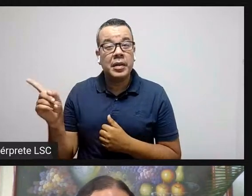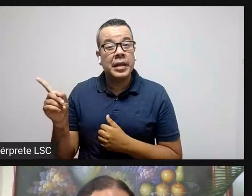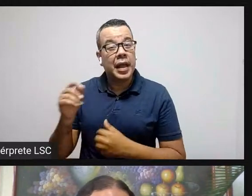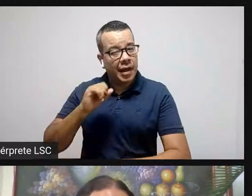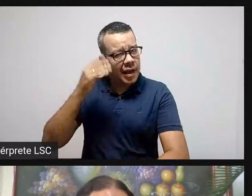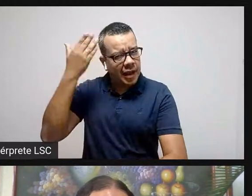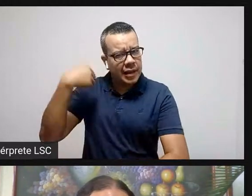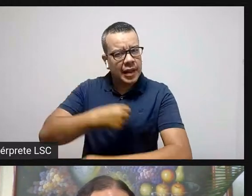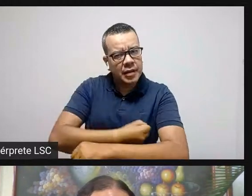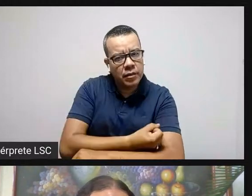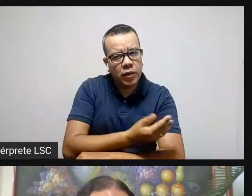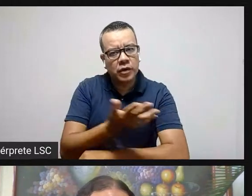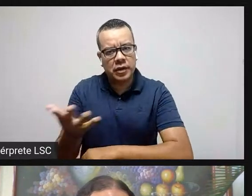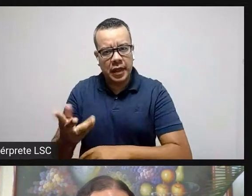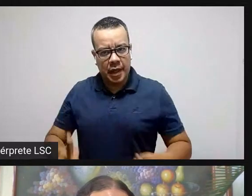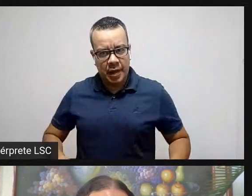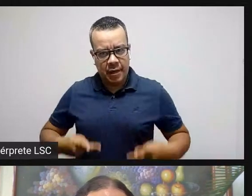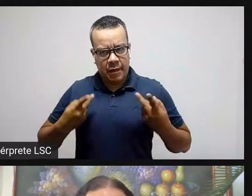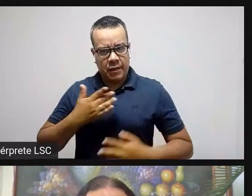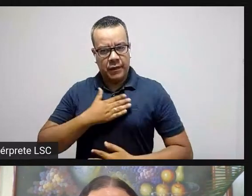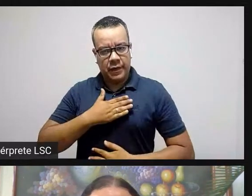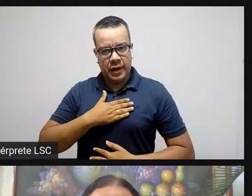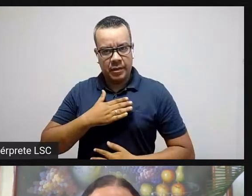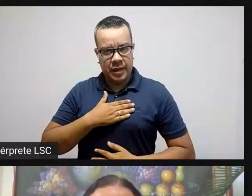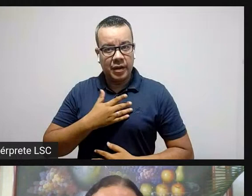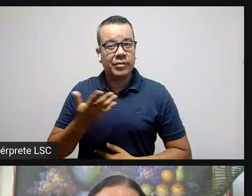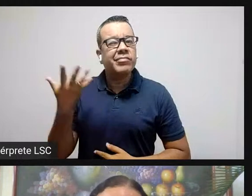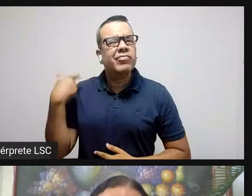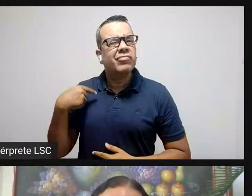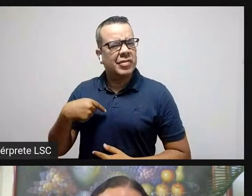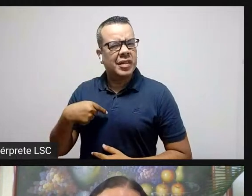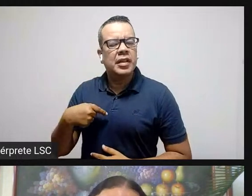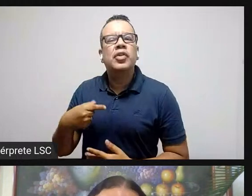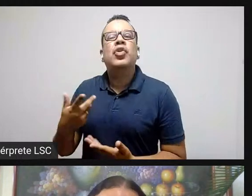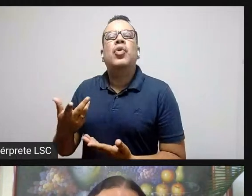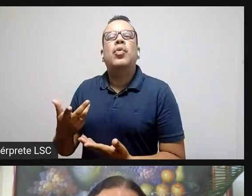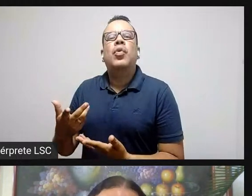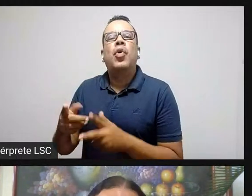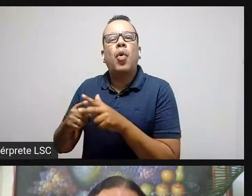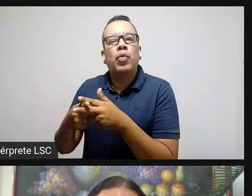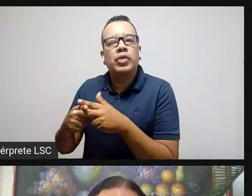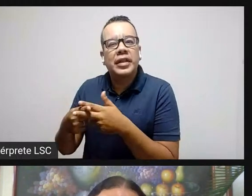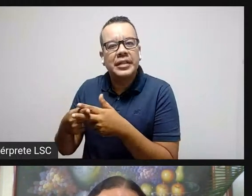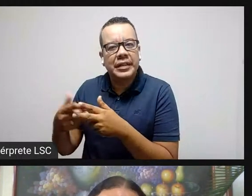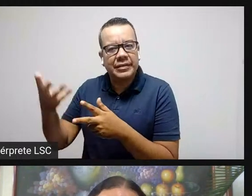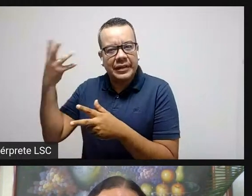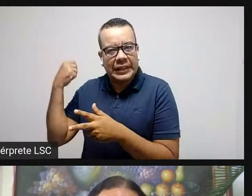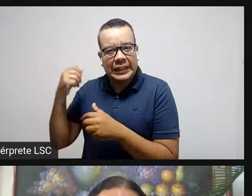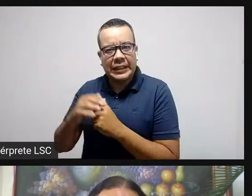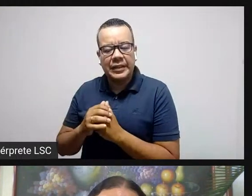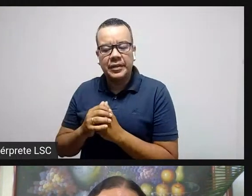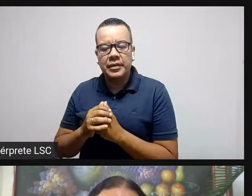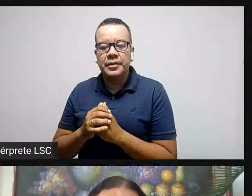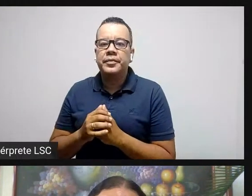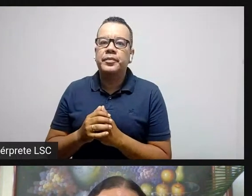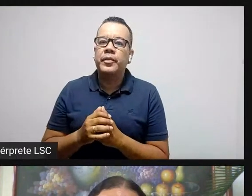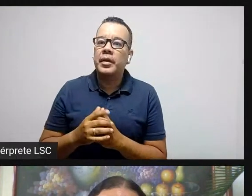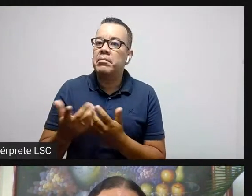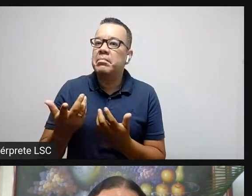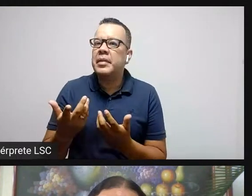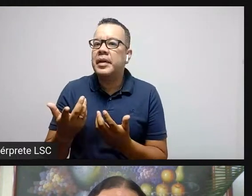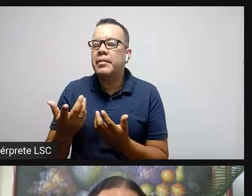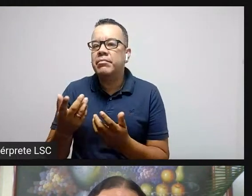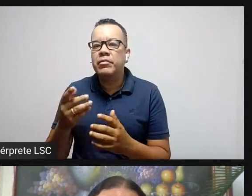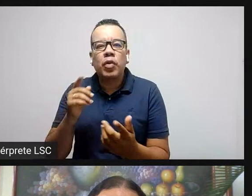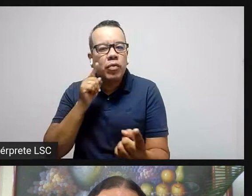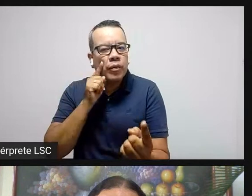la Jugada Popular para llegar en estos tiempos de pandemia a acercarnos a la